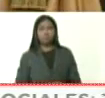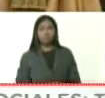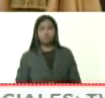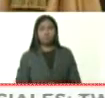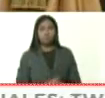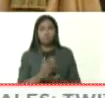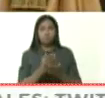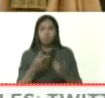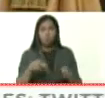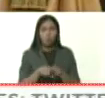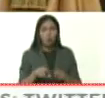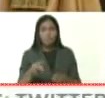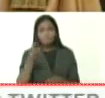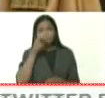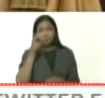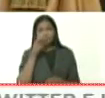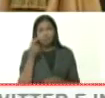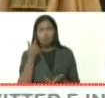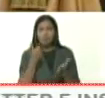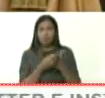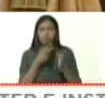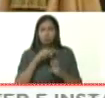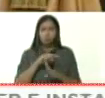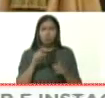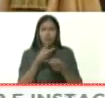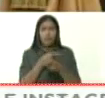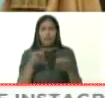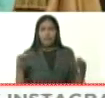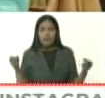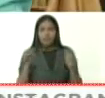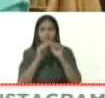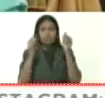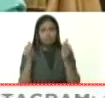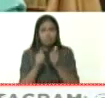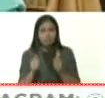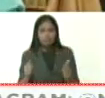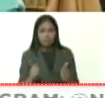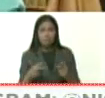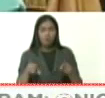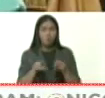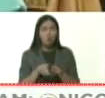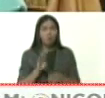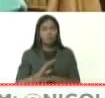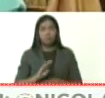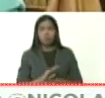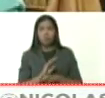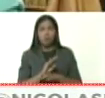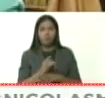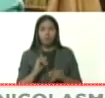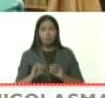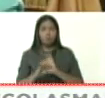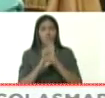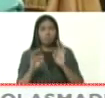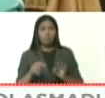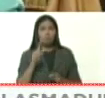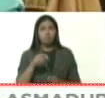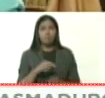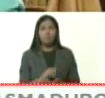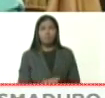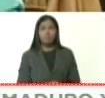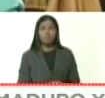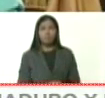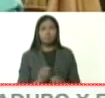todavía estén pendientes de la vacunación en general, del sistema de prevención inmunológico del